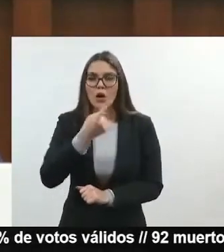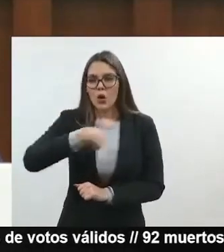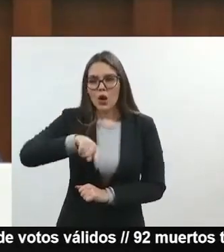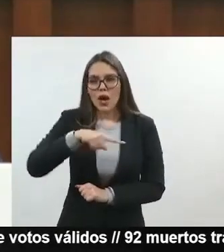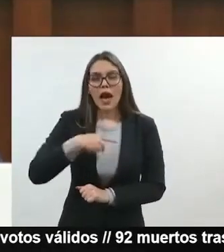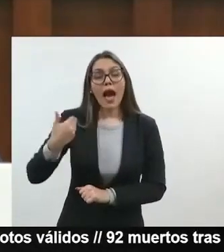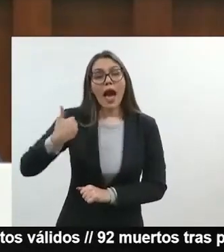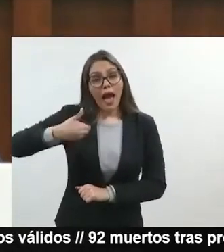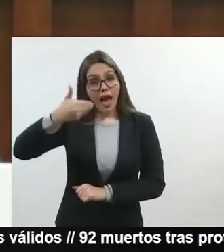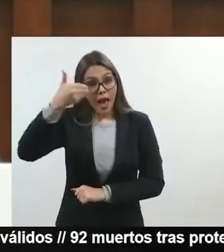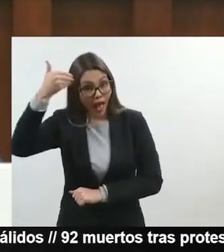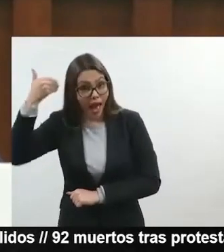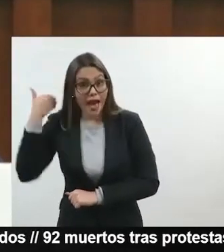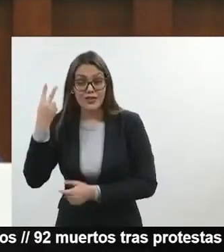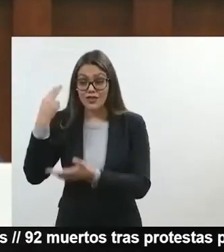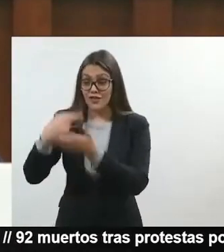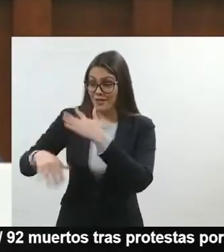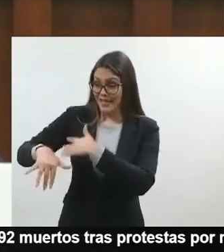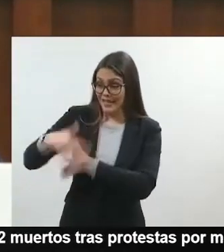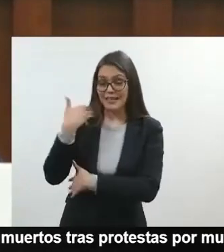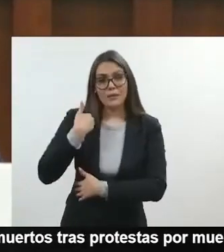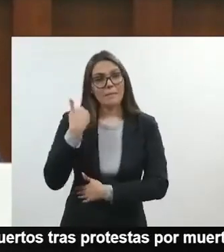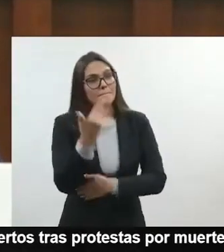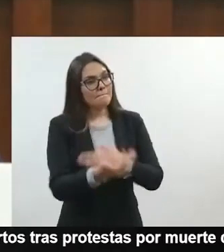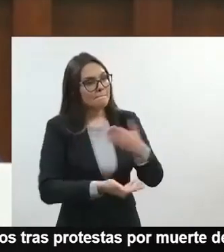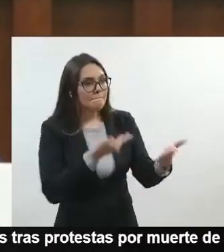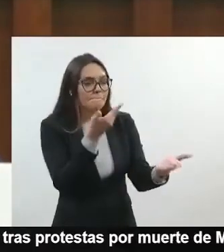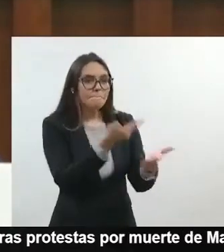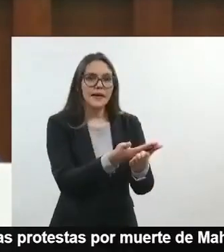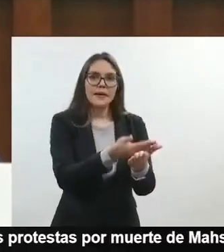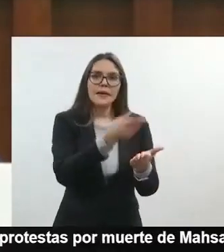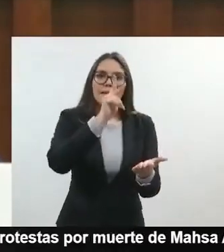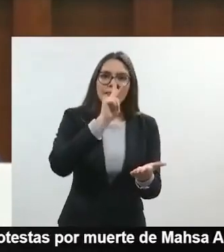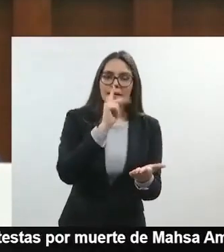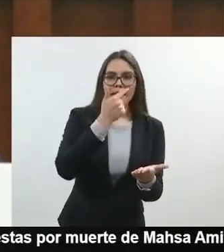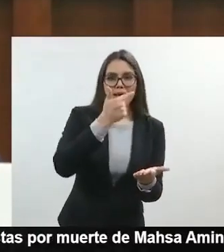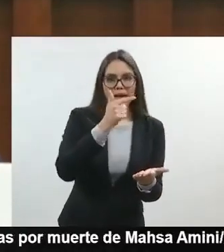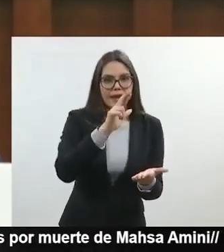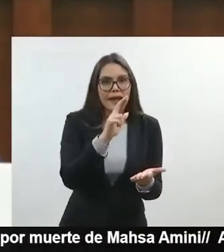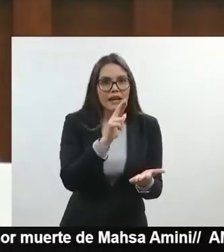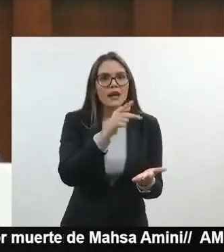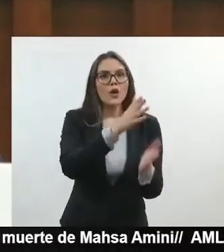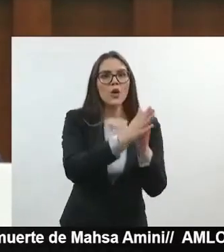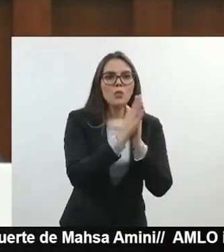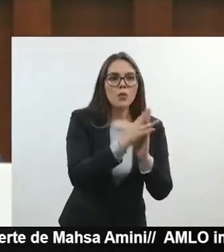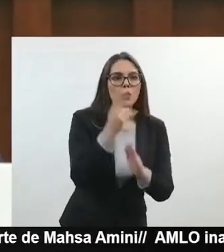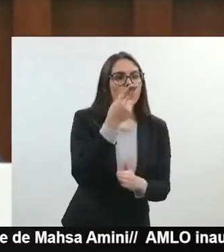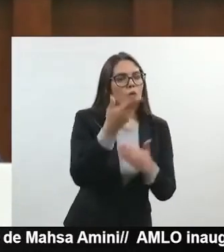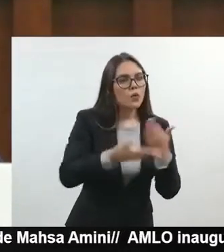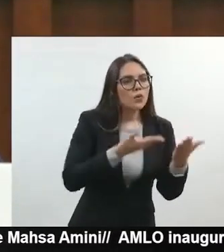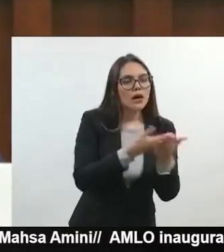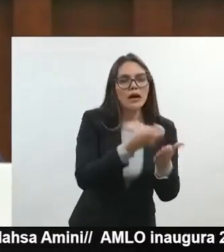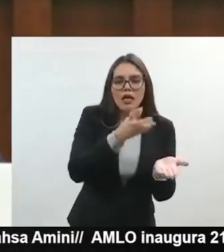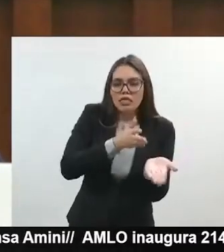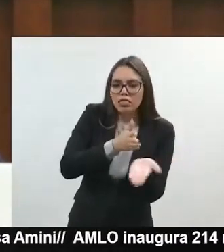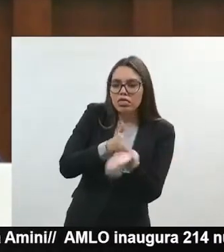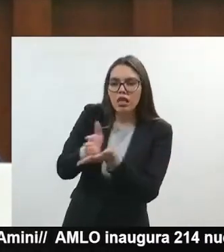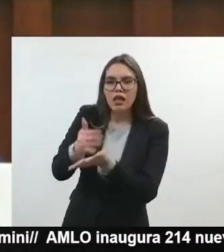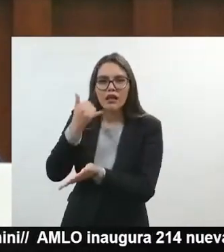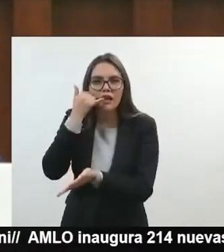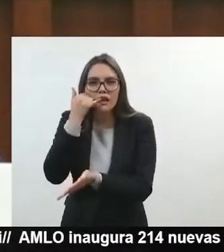Procuraduría General de la República que solicitara estas interceptaciones por medio de una asistencia